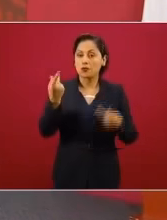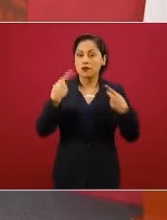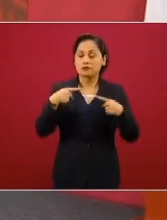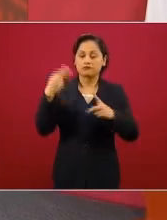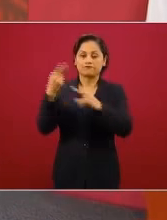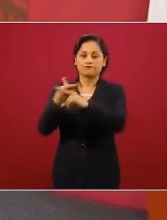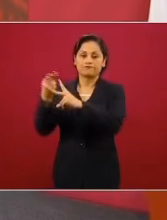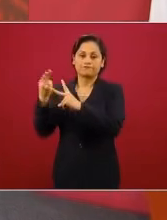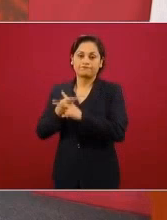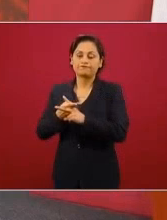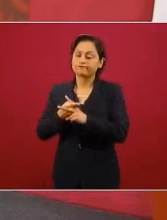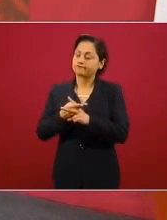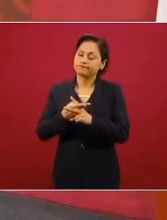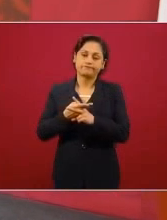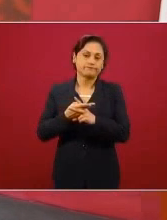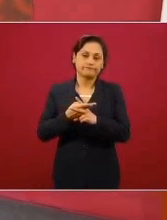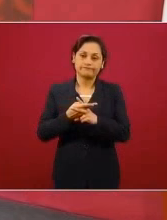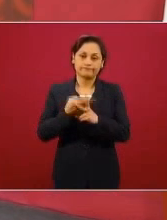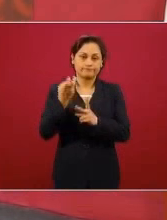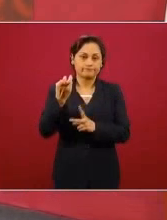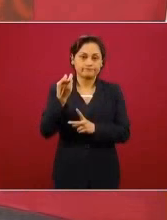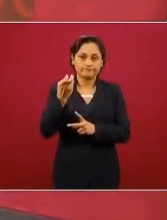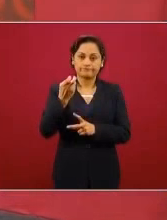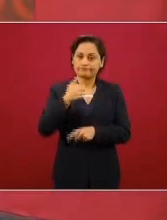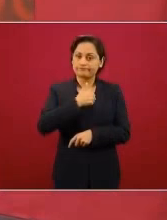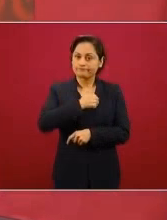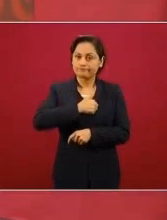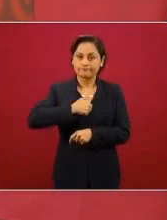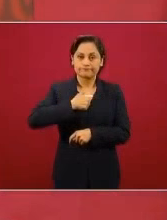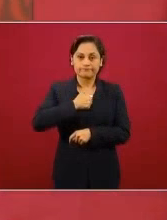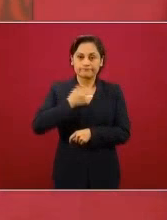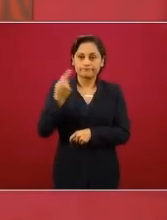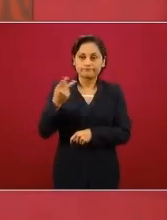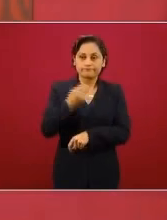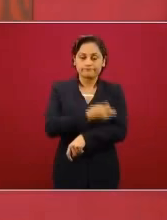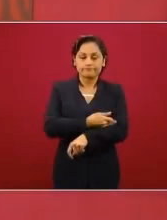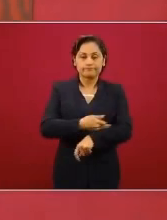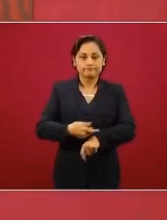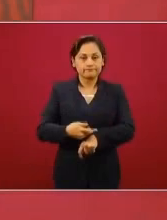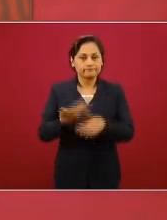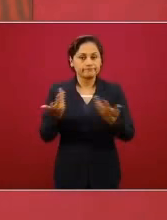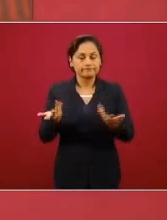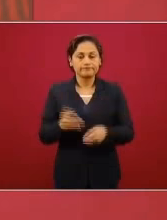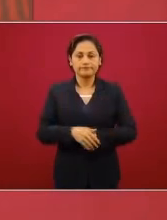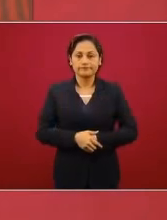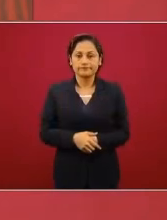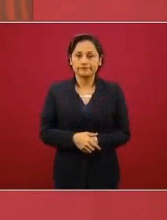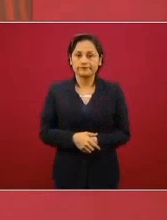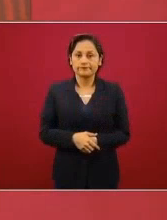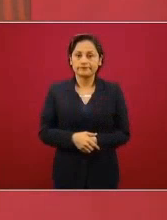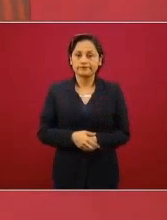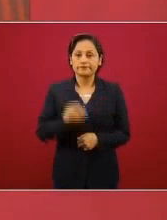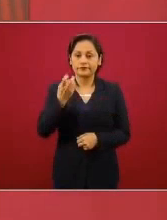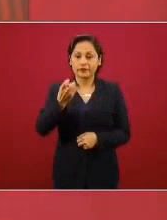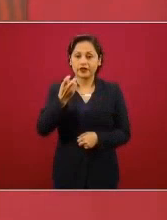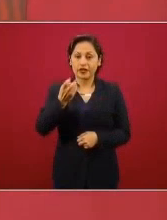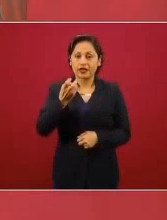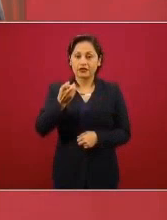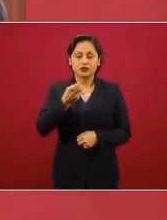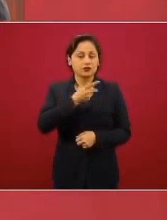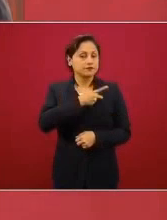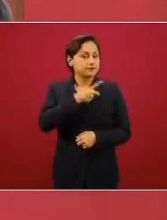sin familiares es algo que no debe